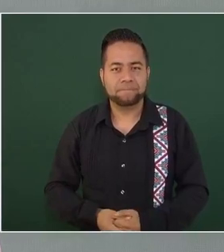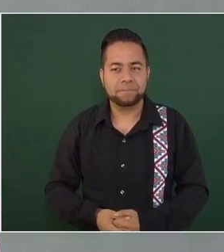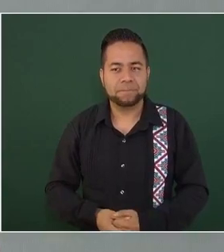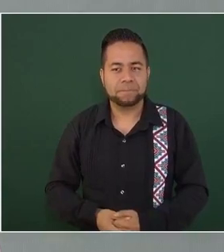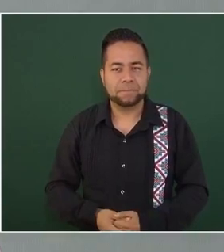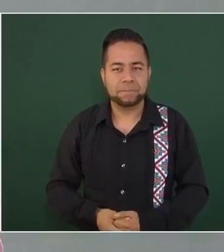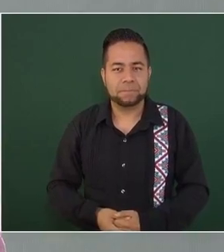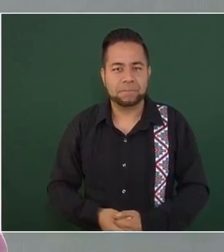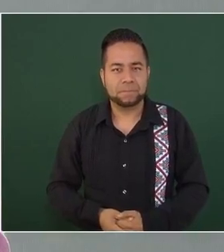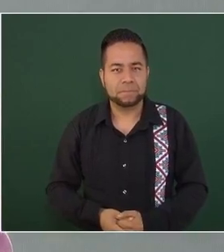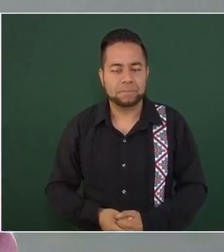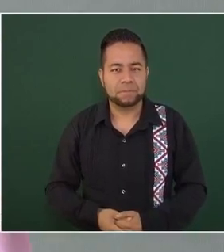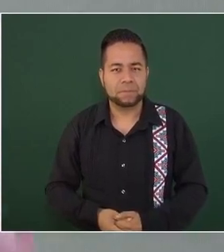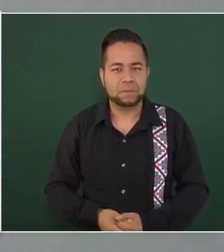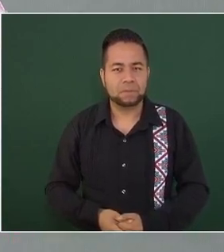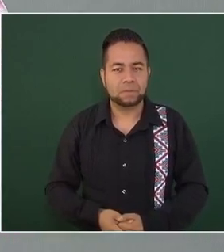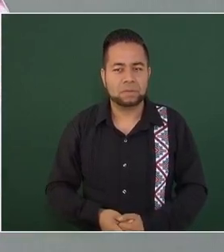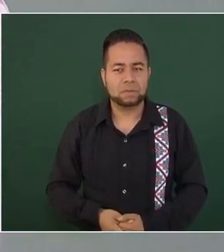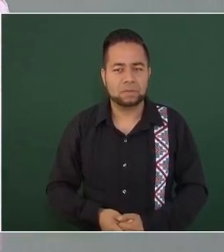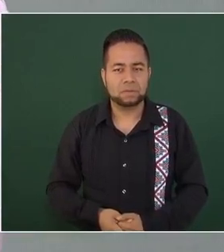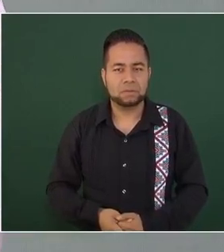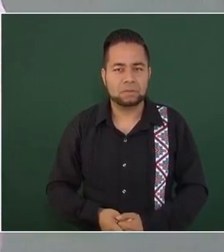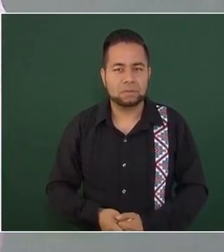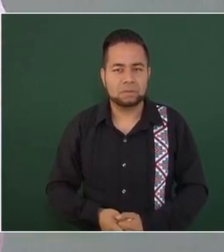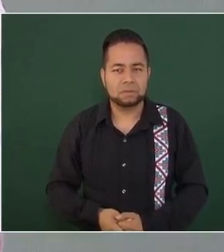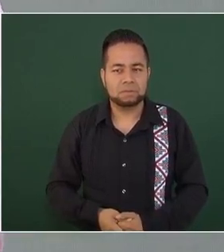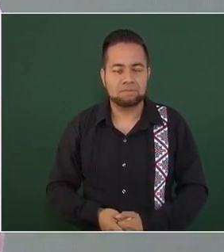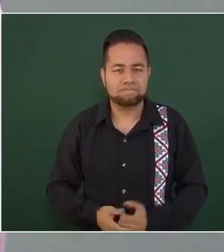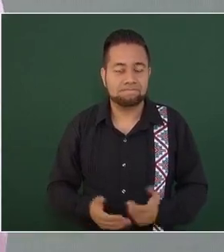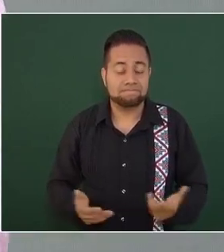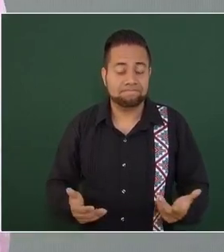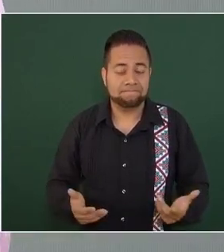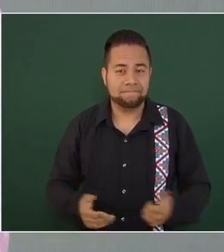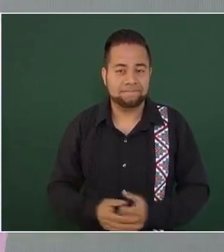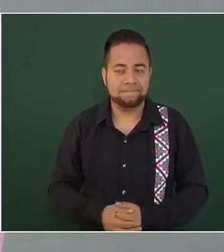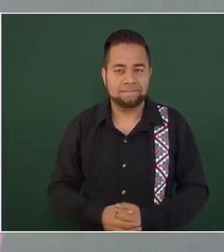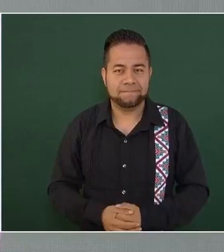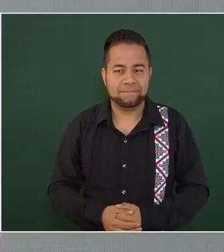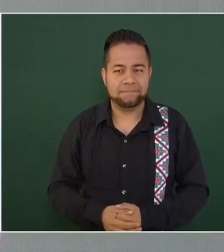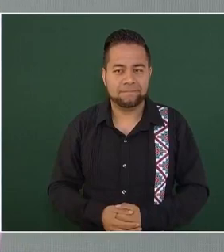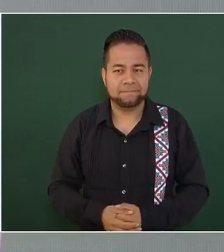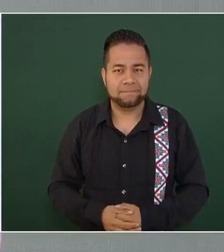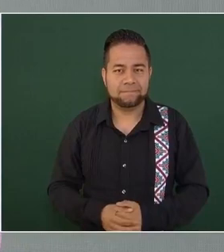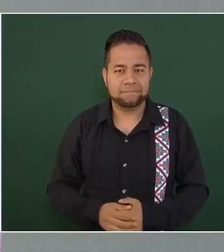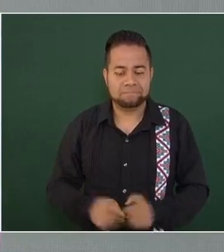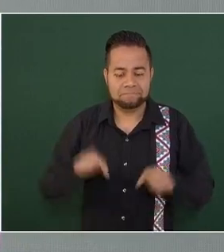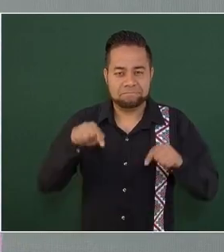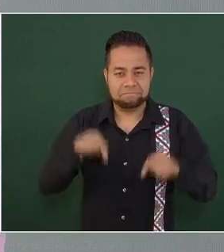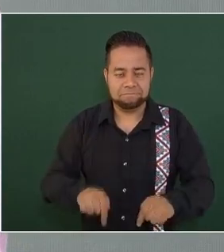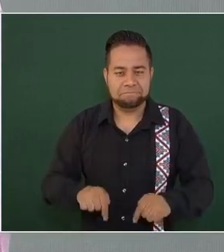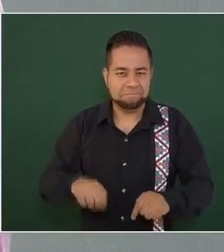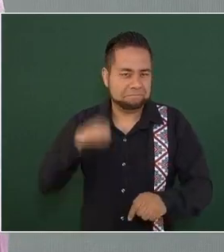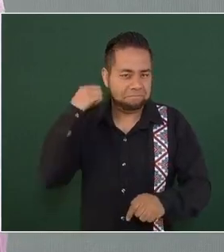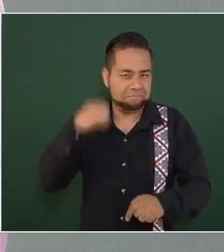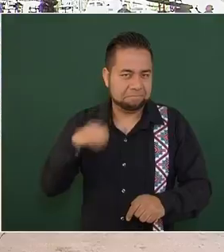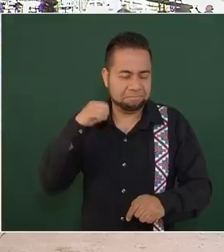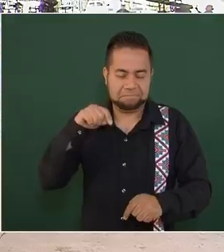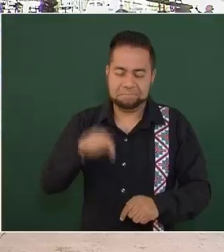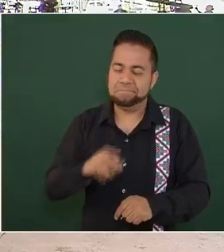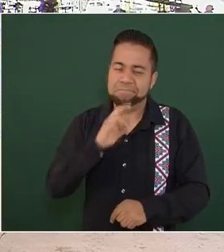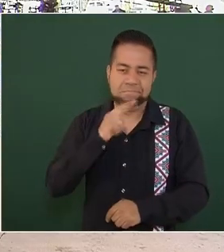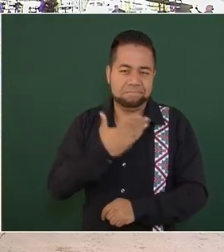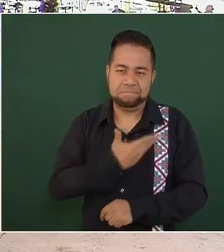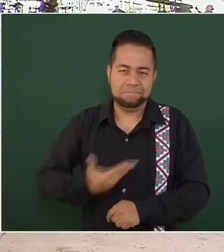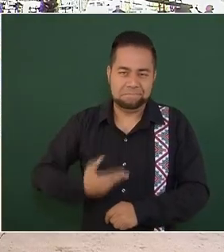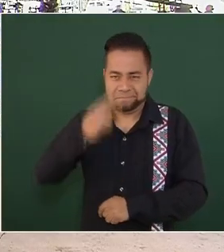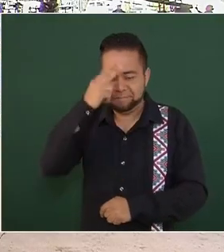La otra, aquí estamos en la tierra del mejor presidente de México, Benito Juárez,